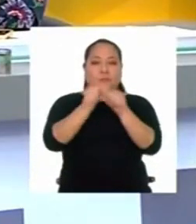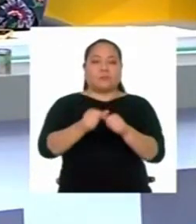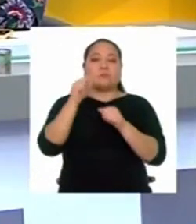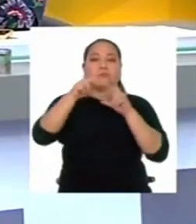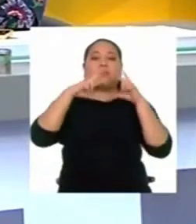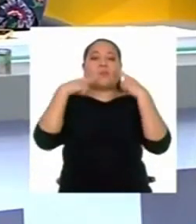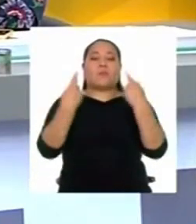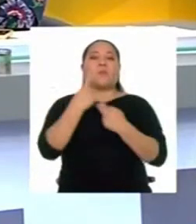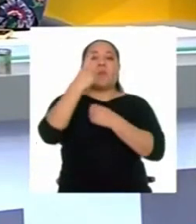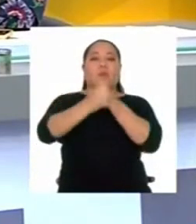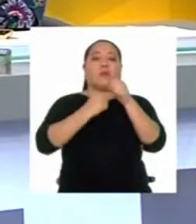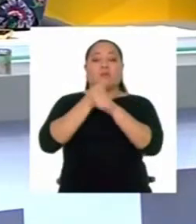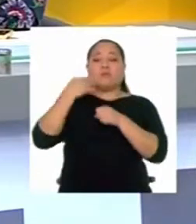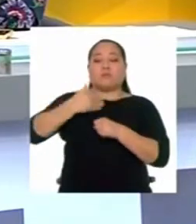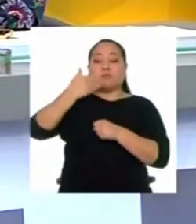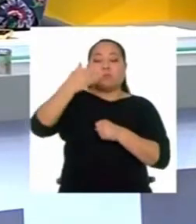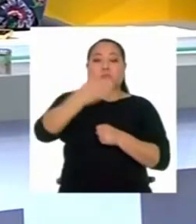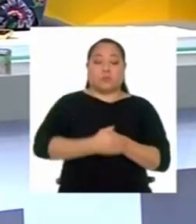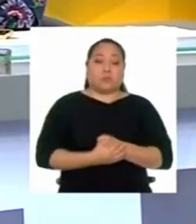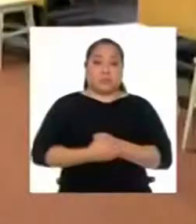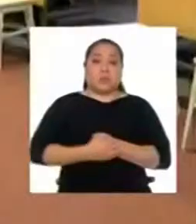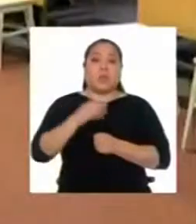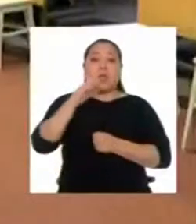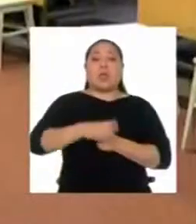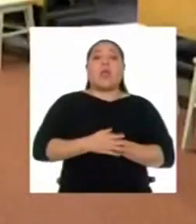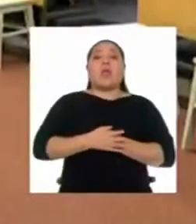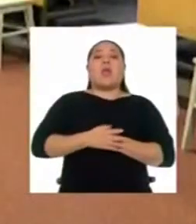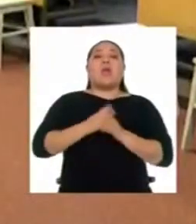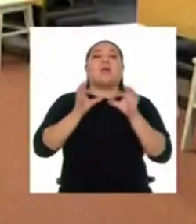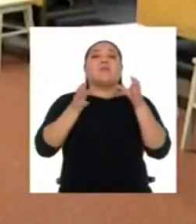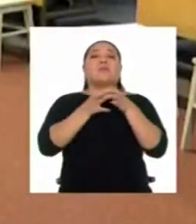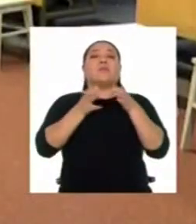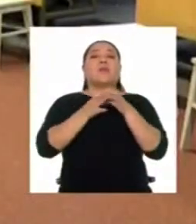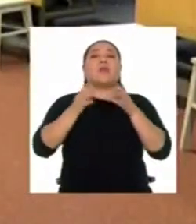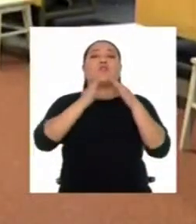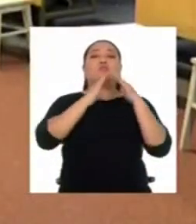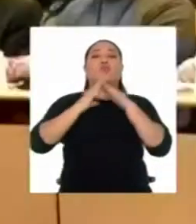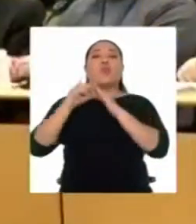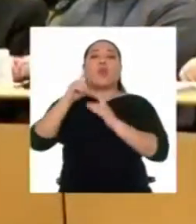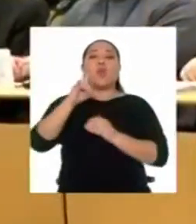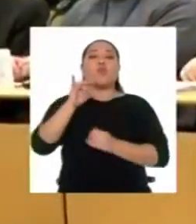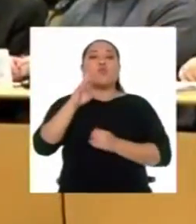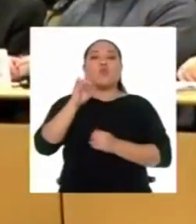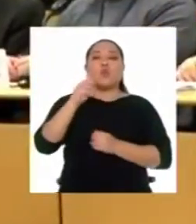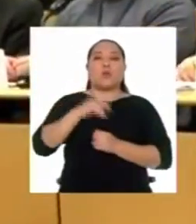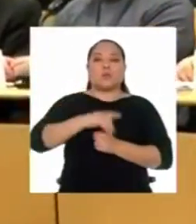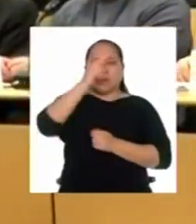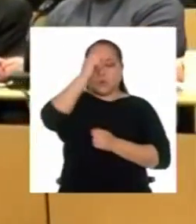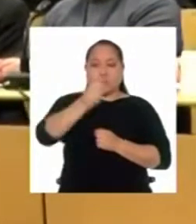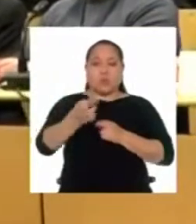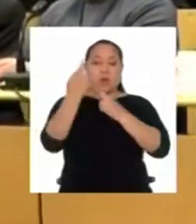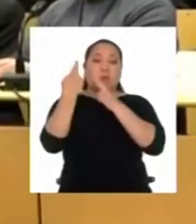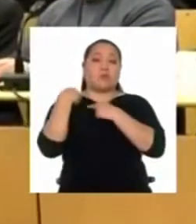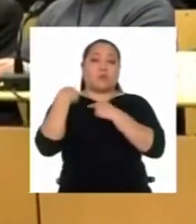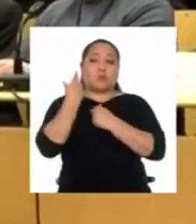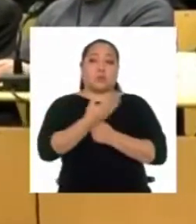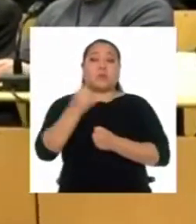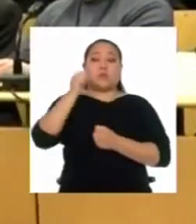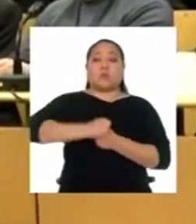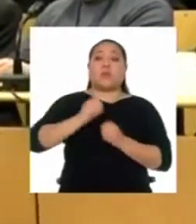durante la reunión anual de la Conferencia Episcopal Francesa realizada en la ciudad de Lourdes, los obispos de ese país reconocieron la